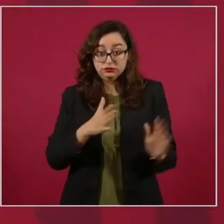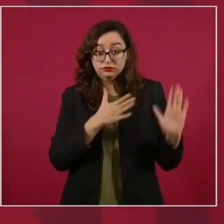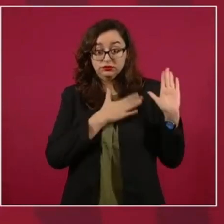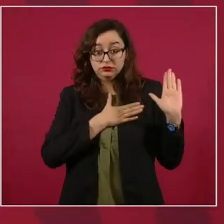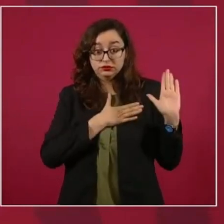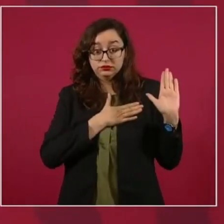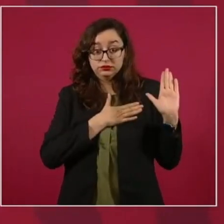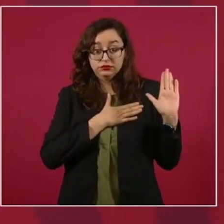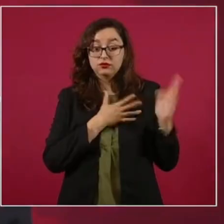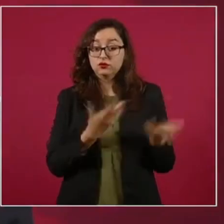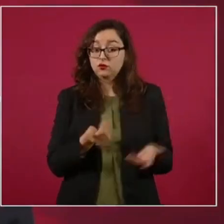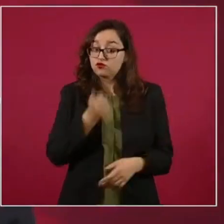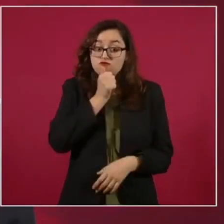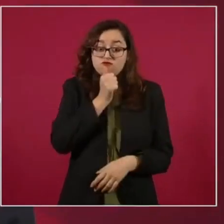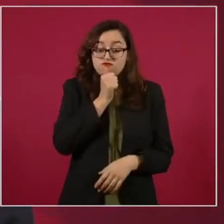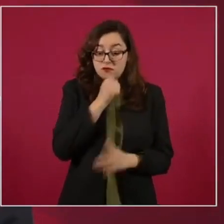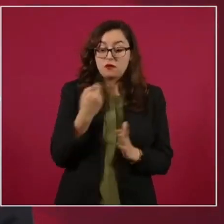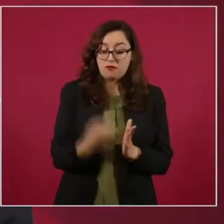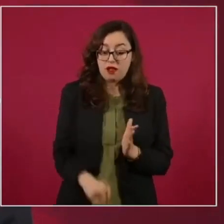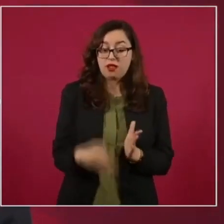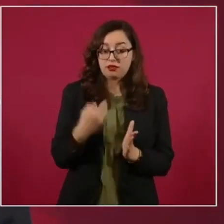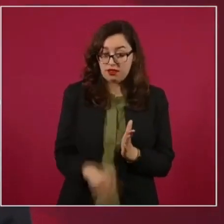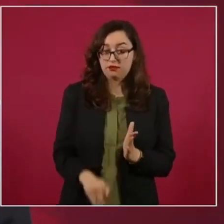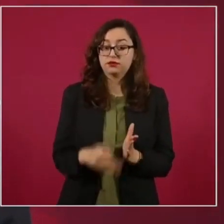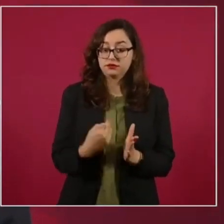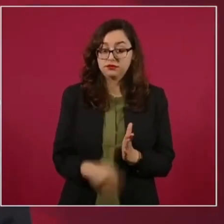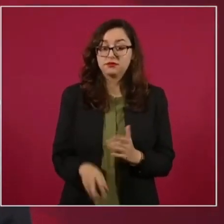esos compromisos no cumplidos